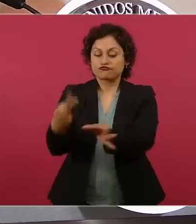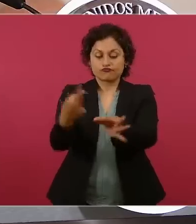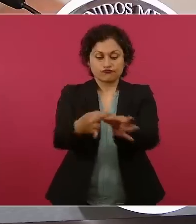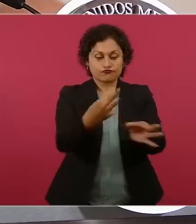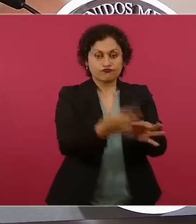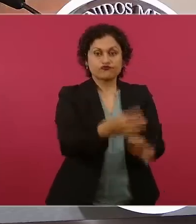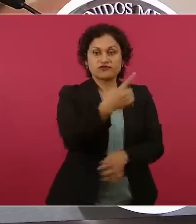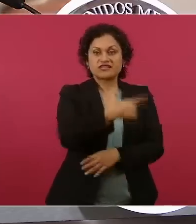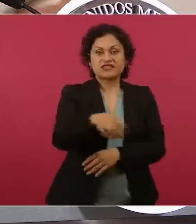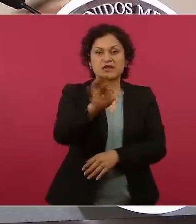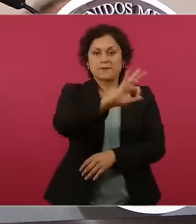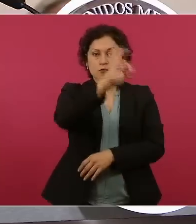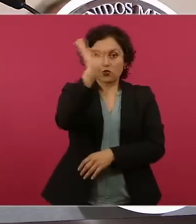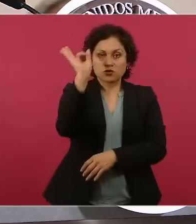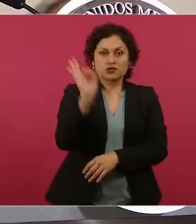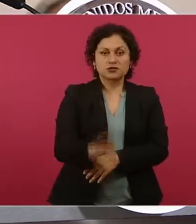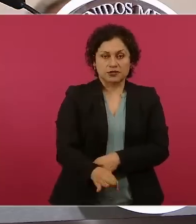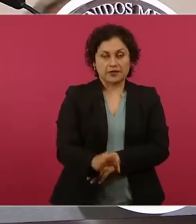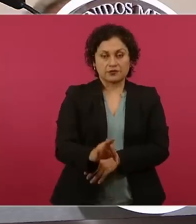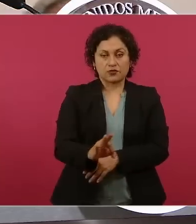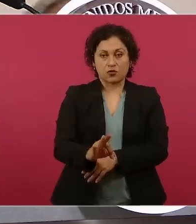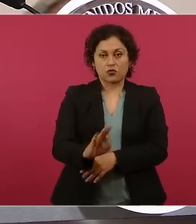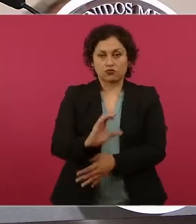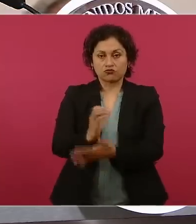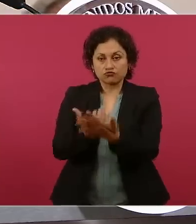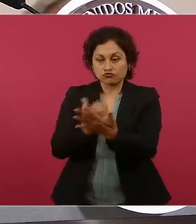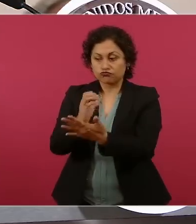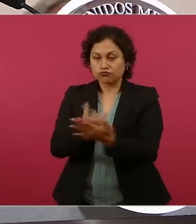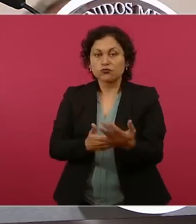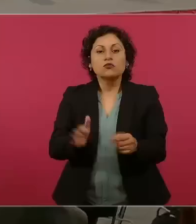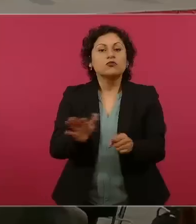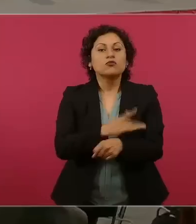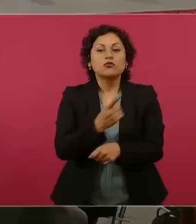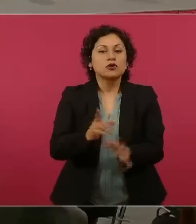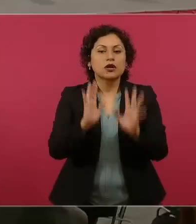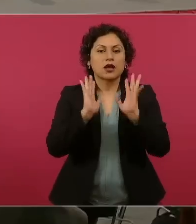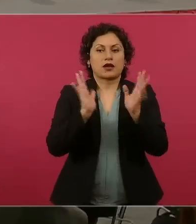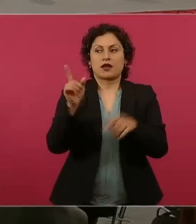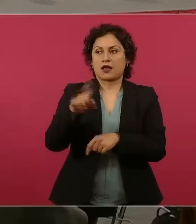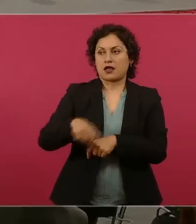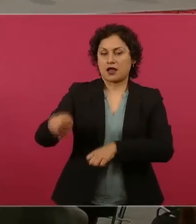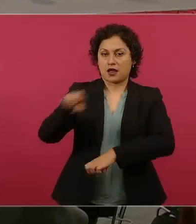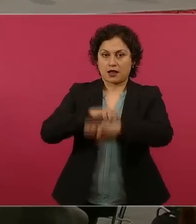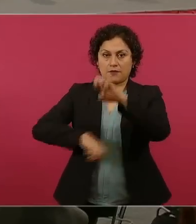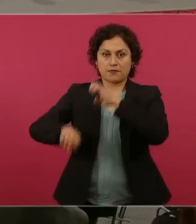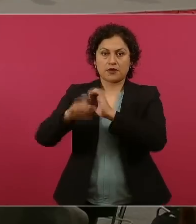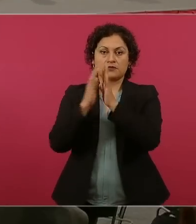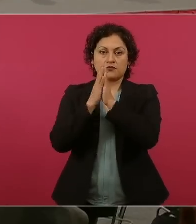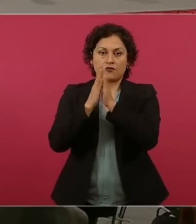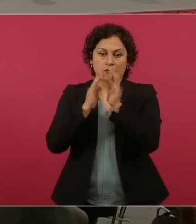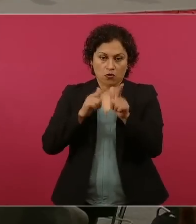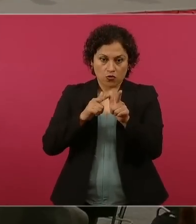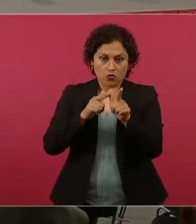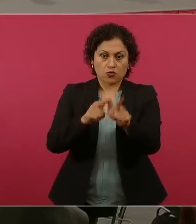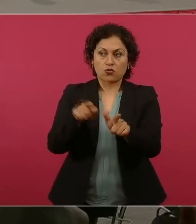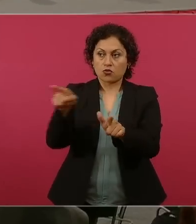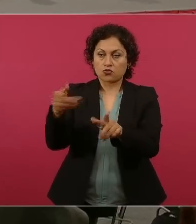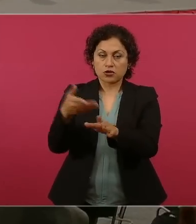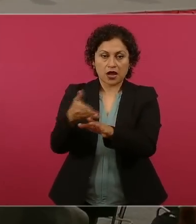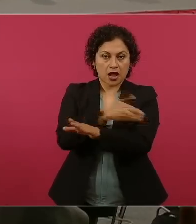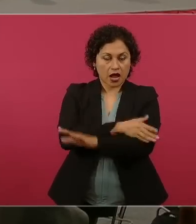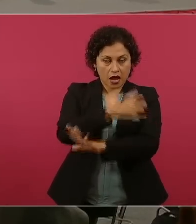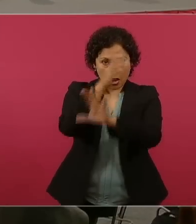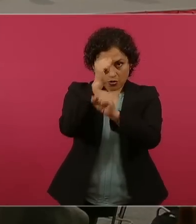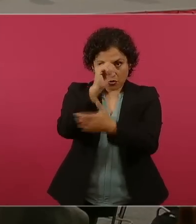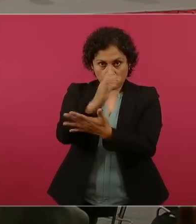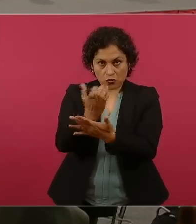eso es muy importante, porque hacemos un llamado a las empresas a que continúen con las obras, que cumplan con su programa de obra